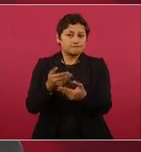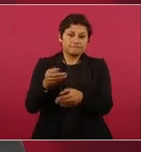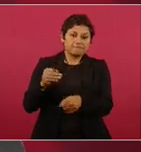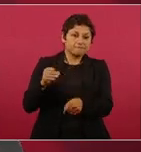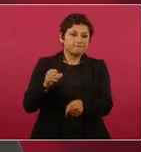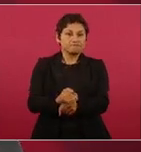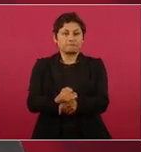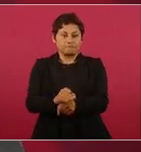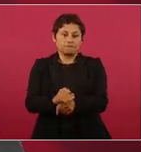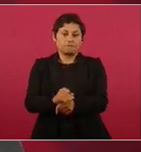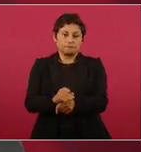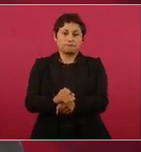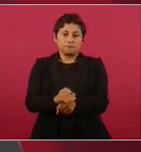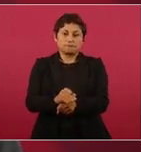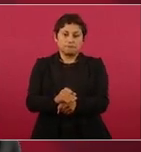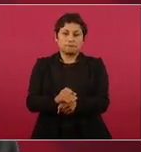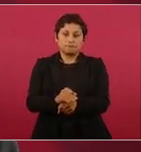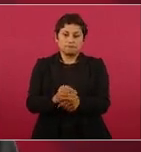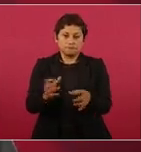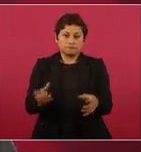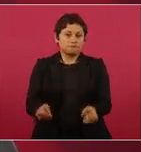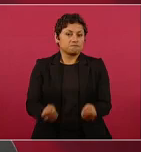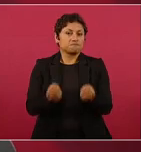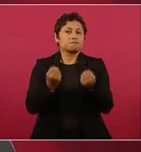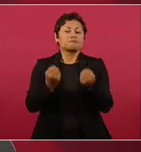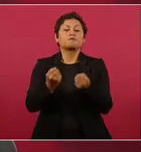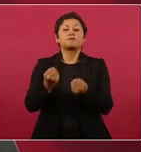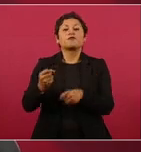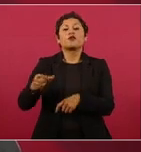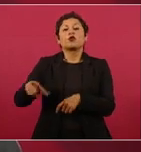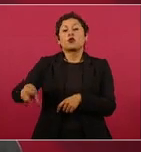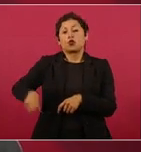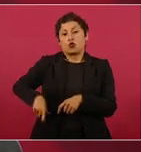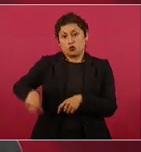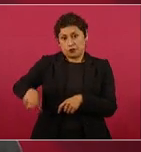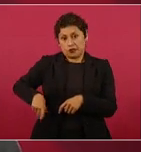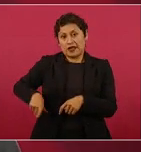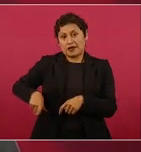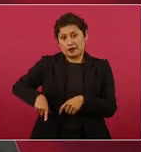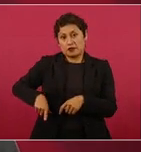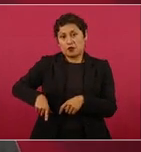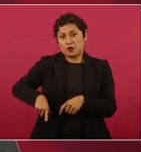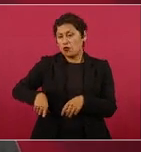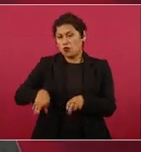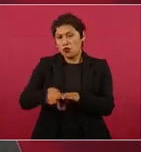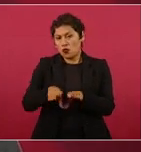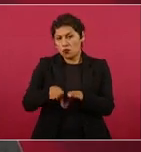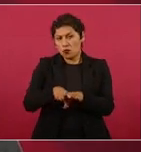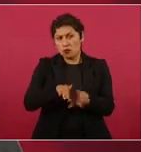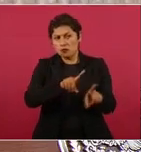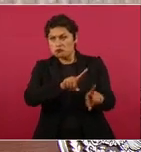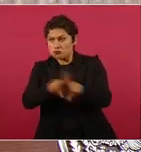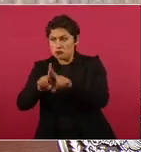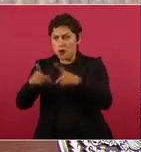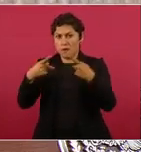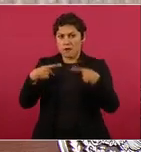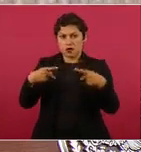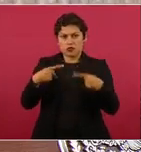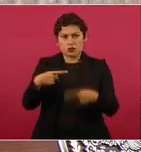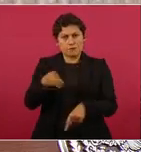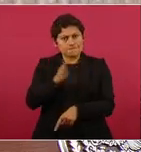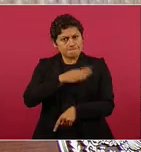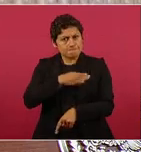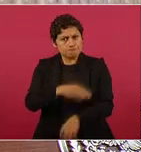el gobierno con buenos ciudadanos, con buenos servidores públicos, con gente que